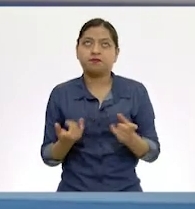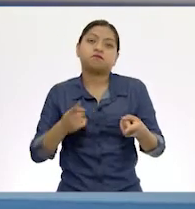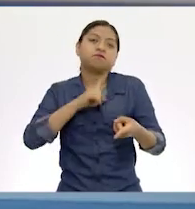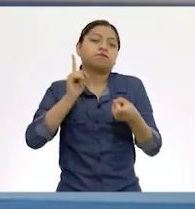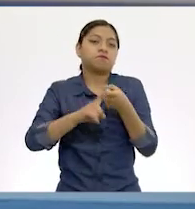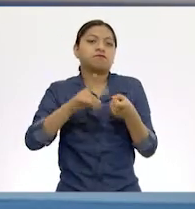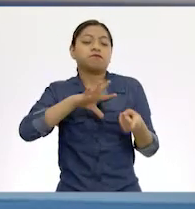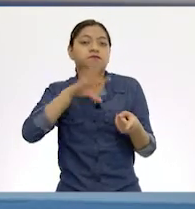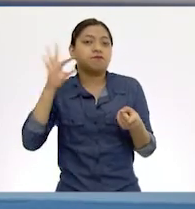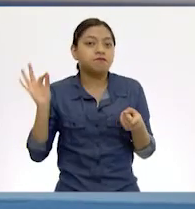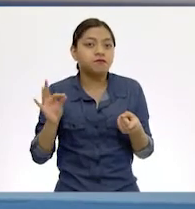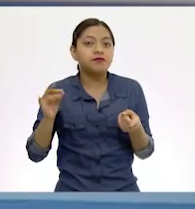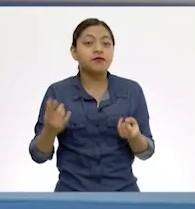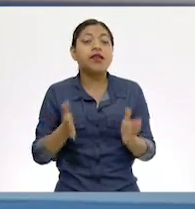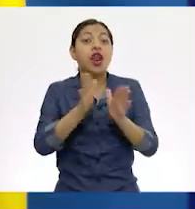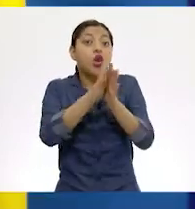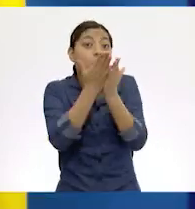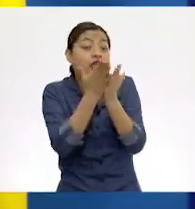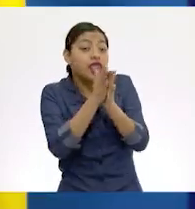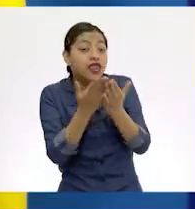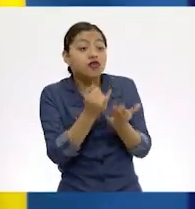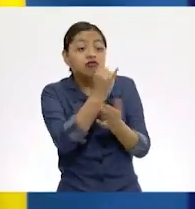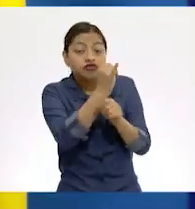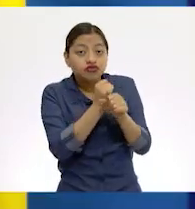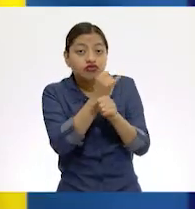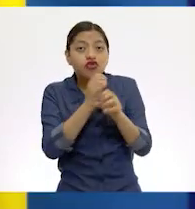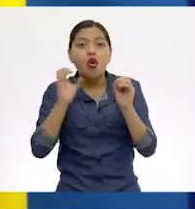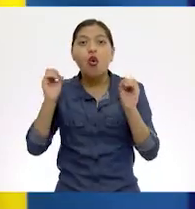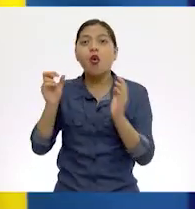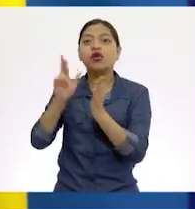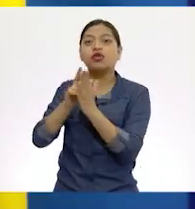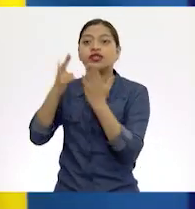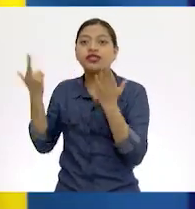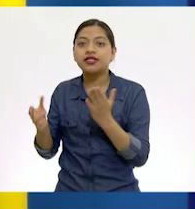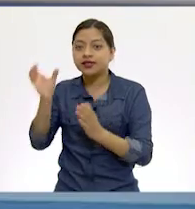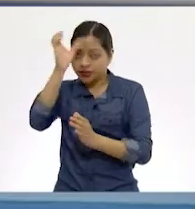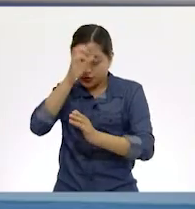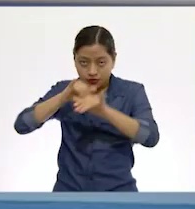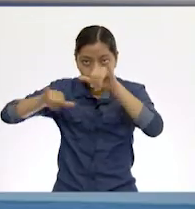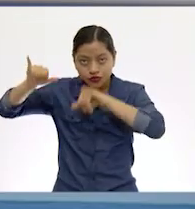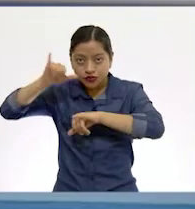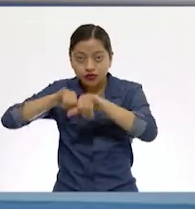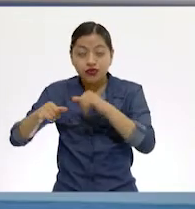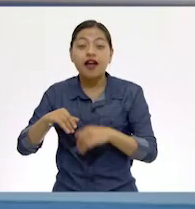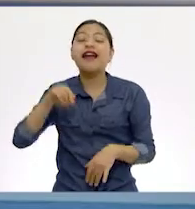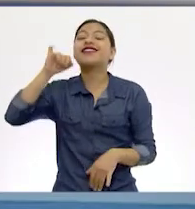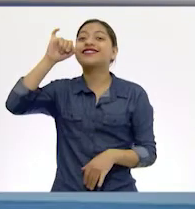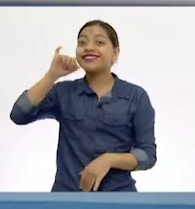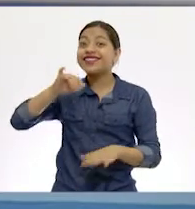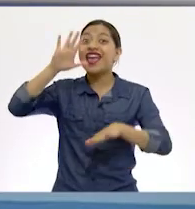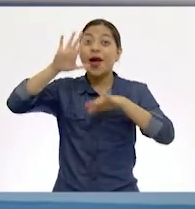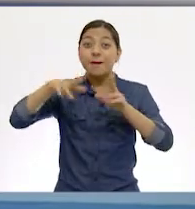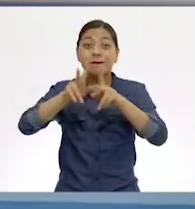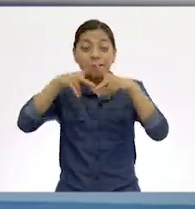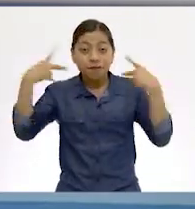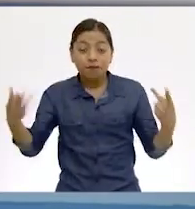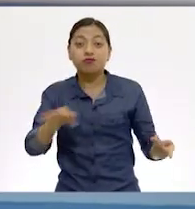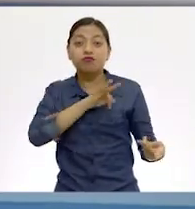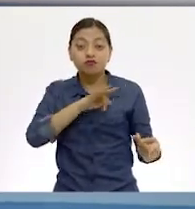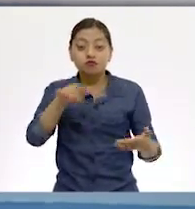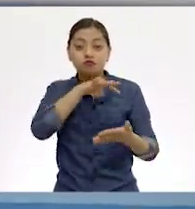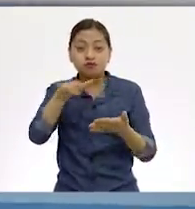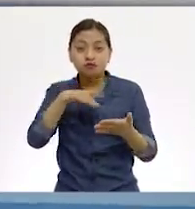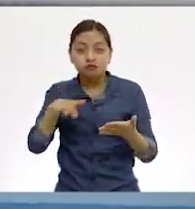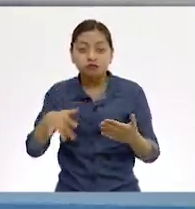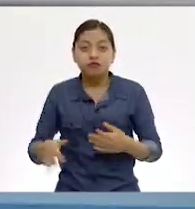ejemplo, investigar en un libro. O en revistas científicas. Y a veces también en el periódico. Como